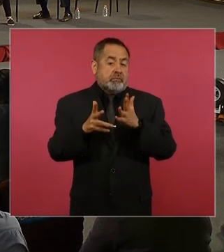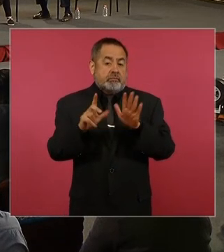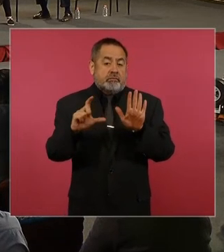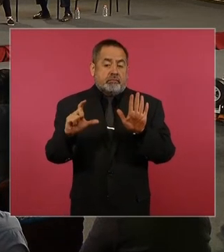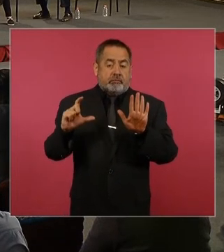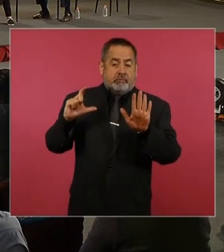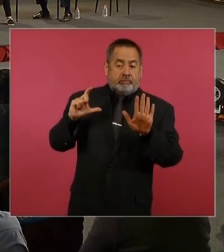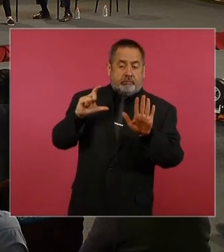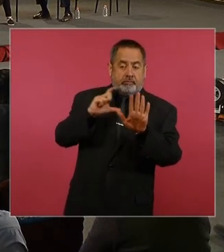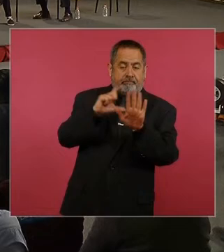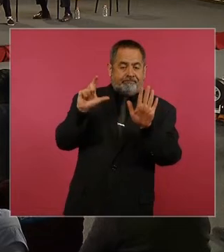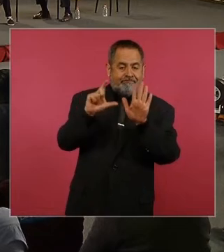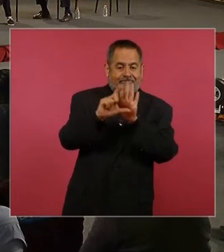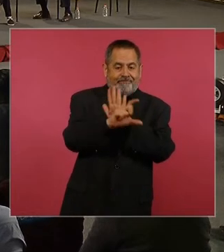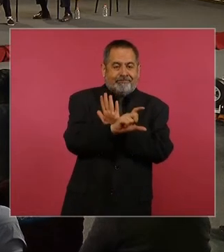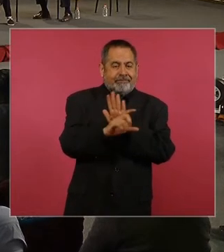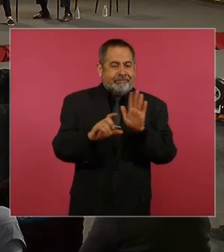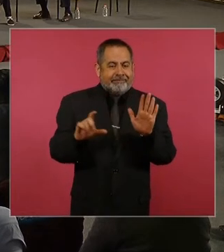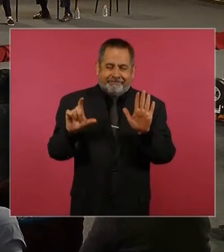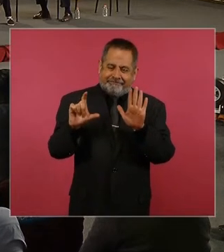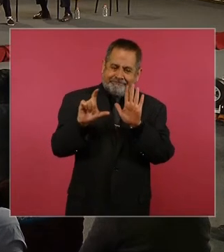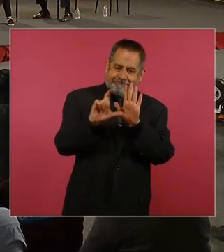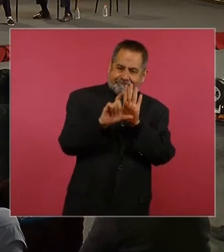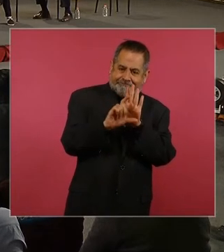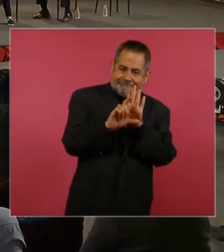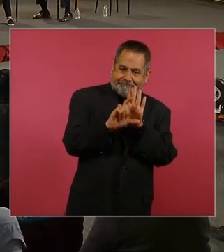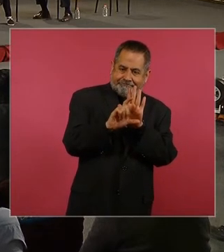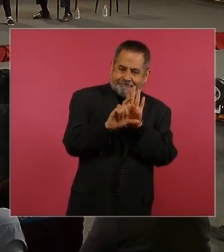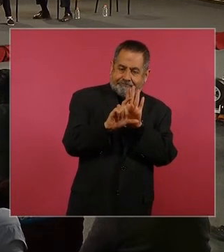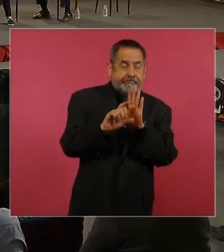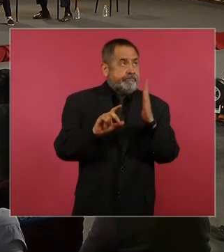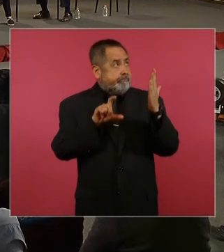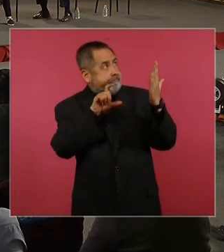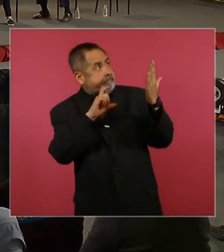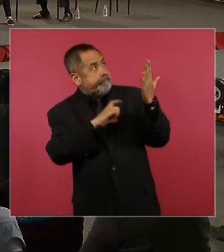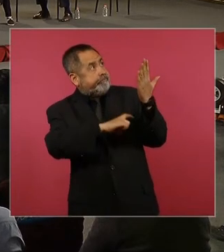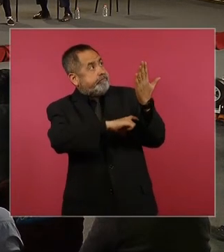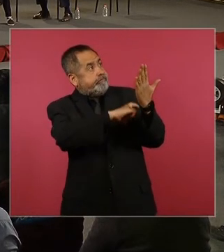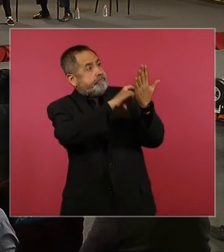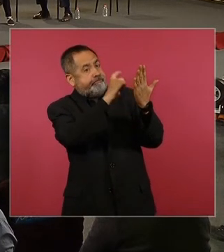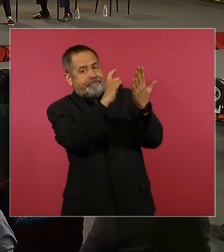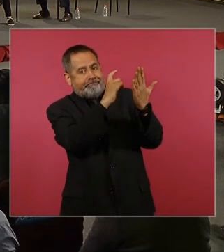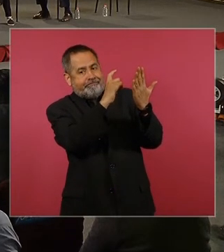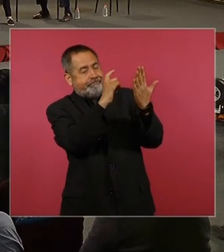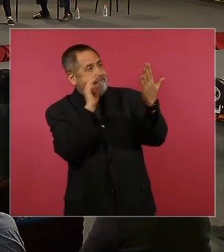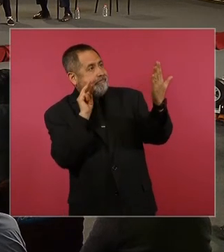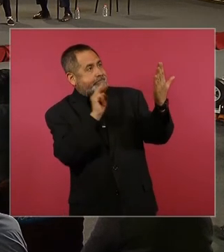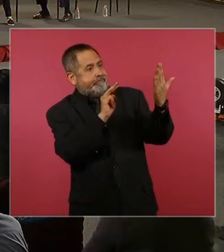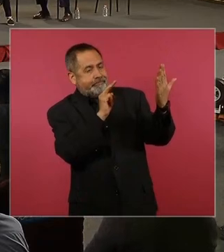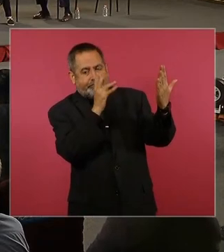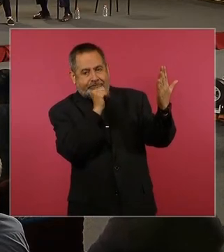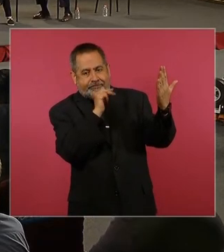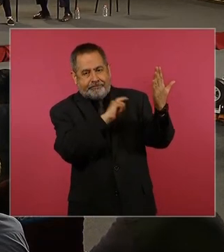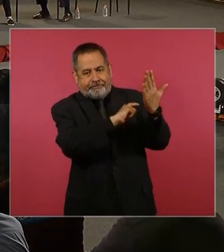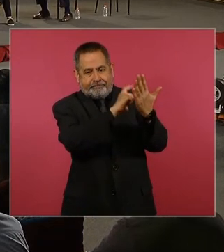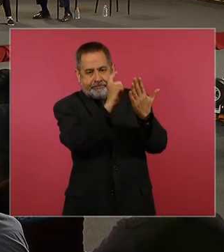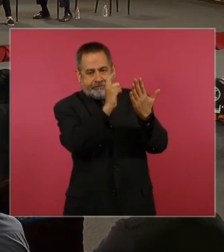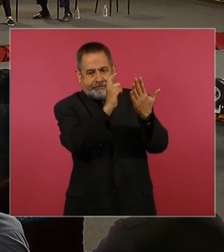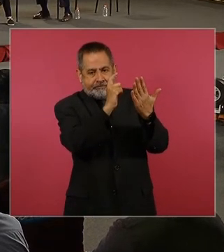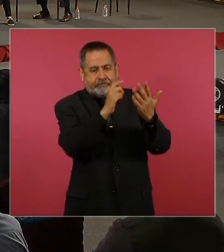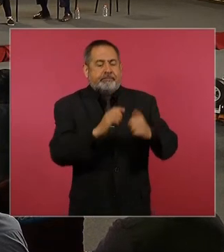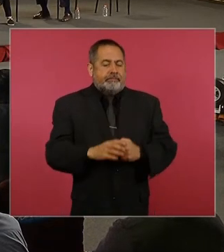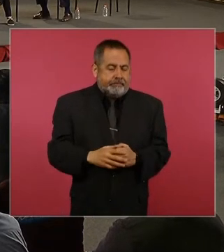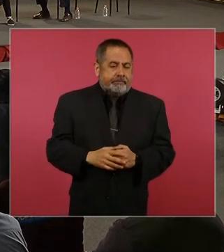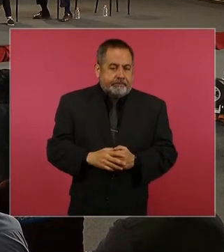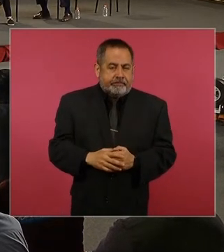es que es capaz la Luna de tapar al Sol. Bien, ya mencioné la inclinación entre el plano de la órbita lunar y la órbita terrestre es de